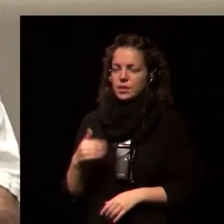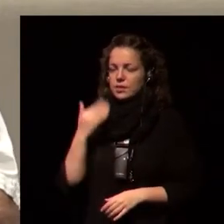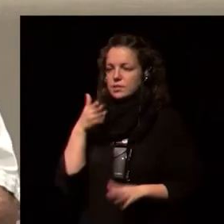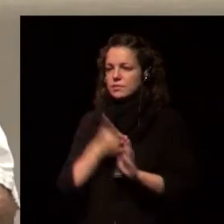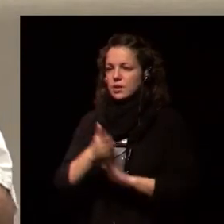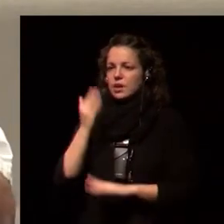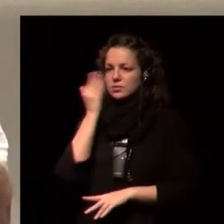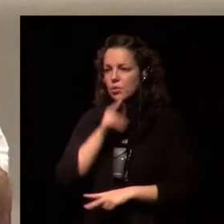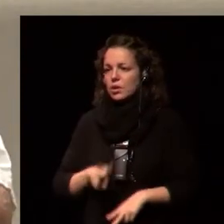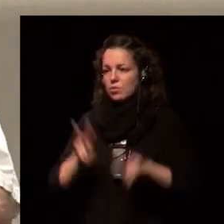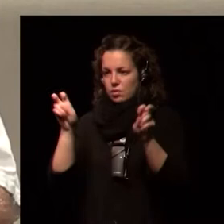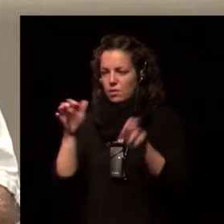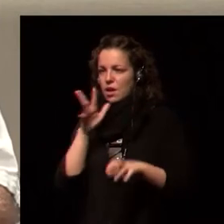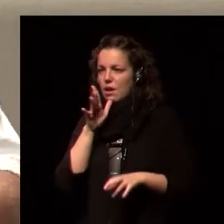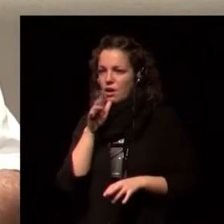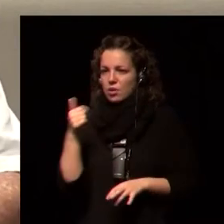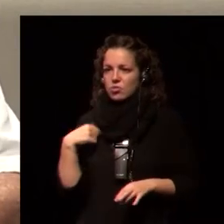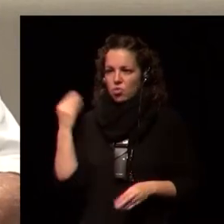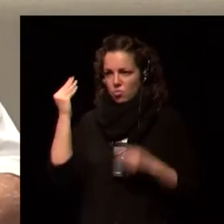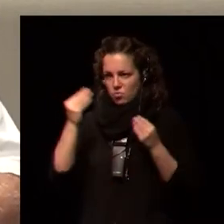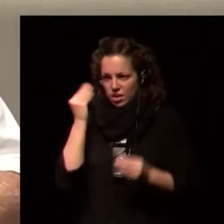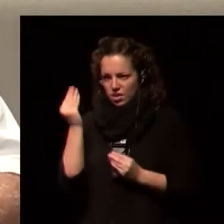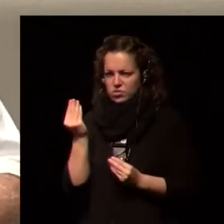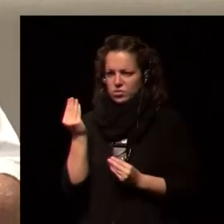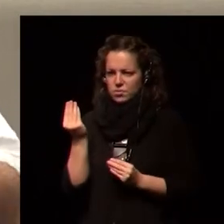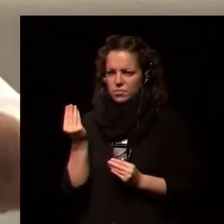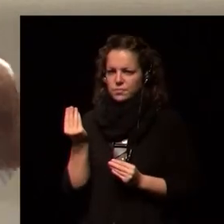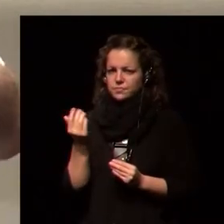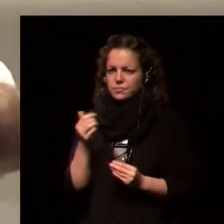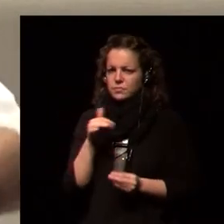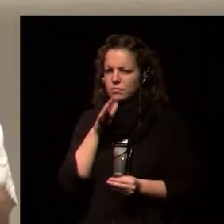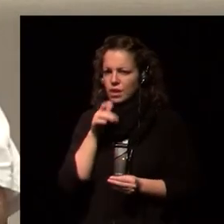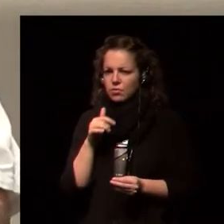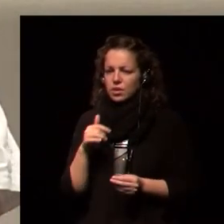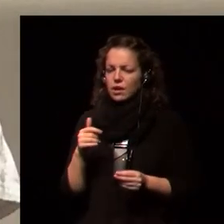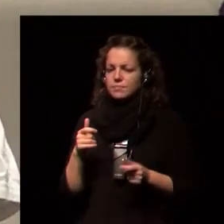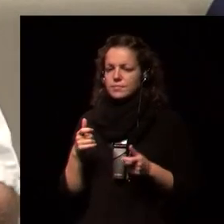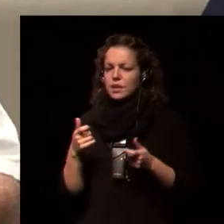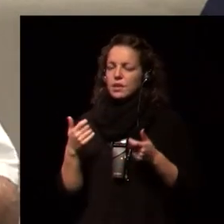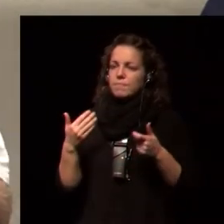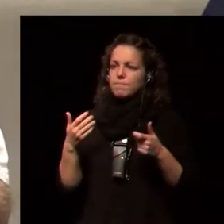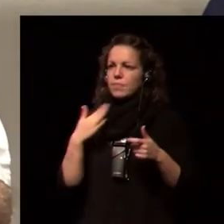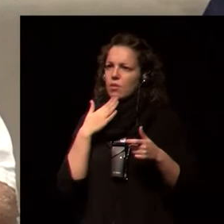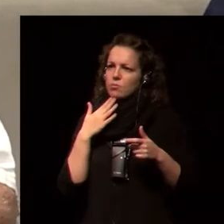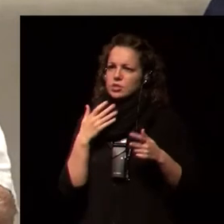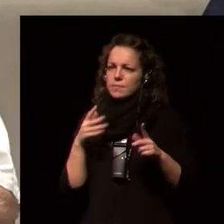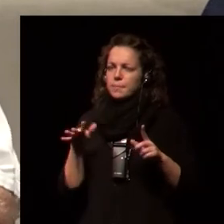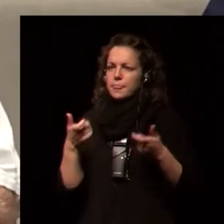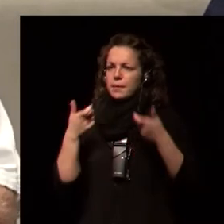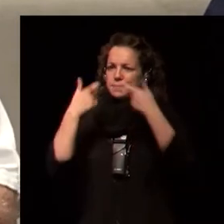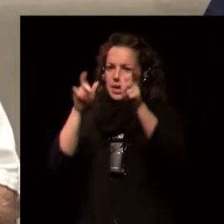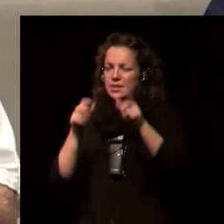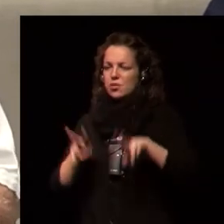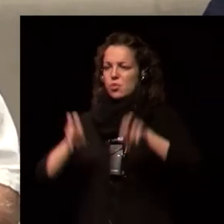escuela. Y ahora, creo, nos adentramos precisamente en esta parte. ¿Qué es esta nueva escuela? ¿Qué